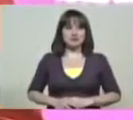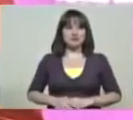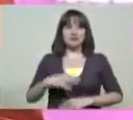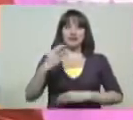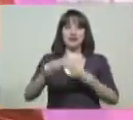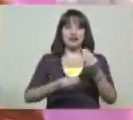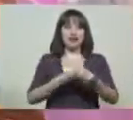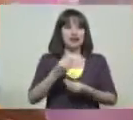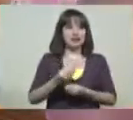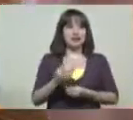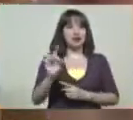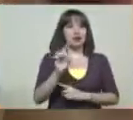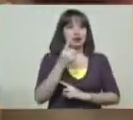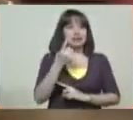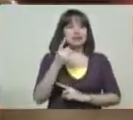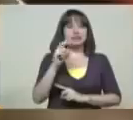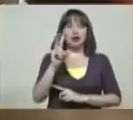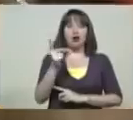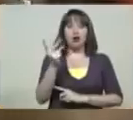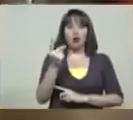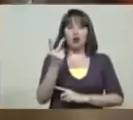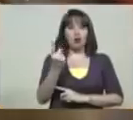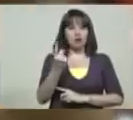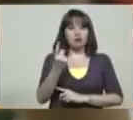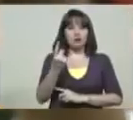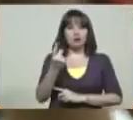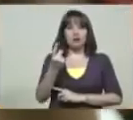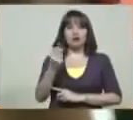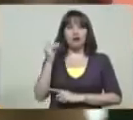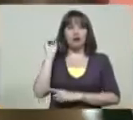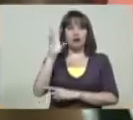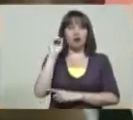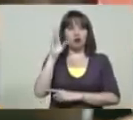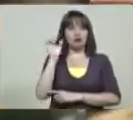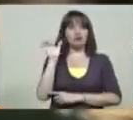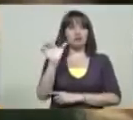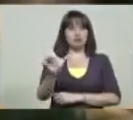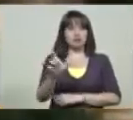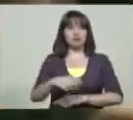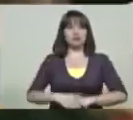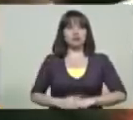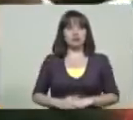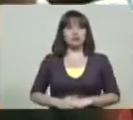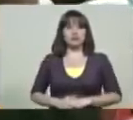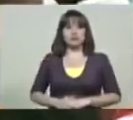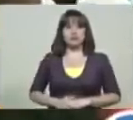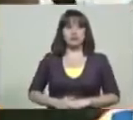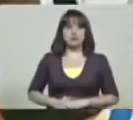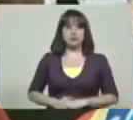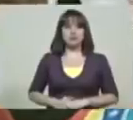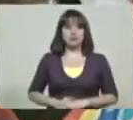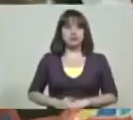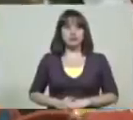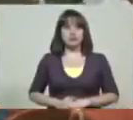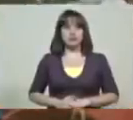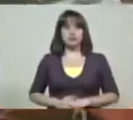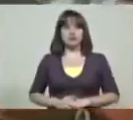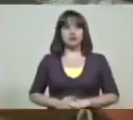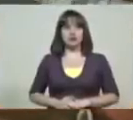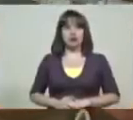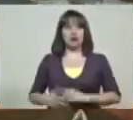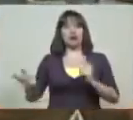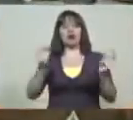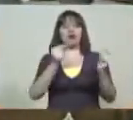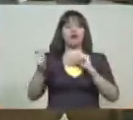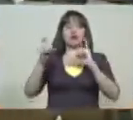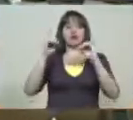el primer y segundo Congreso del Partido Socialista Unido de Venezuela y que tienen plena vigencia para los debates y decisiones